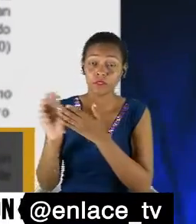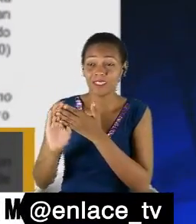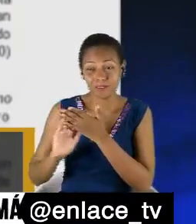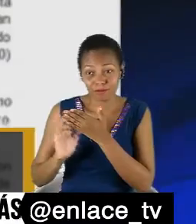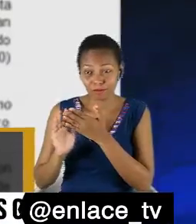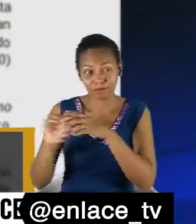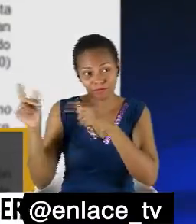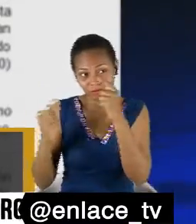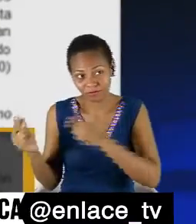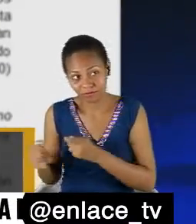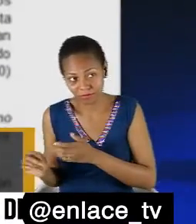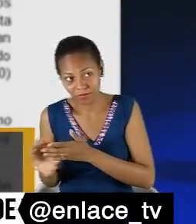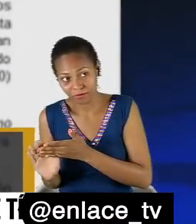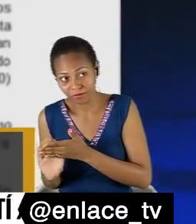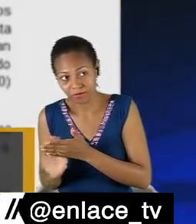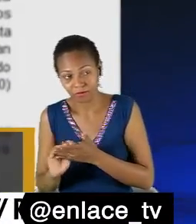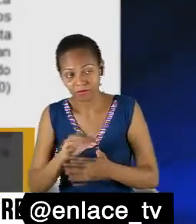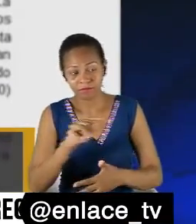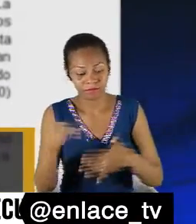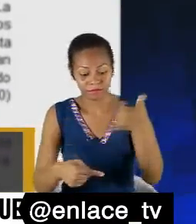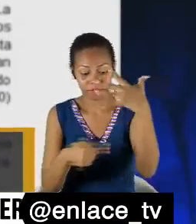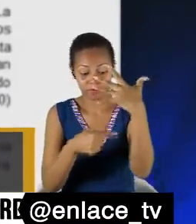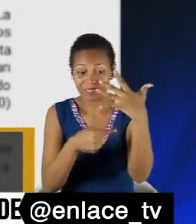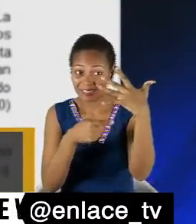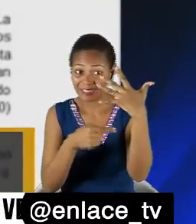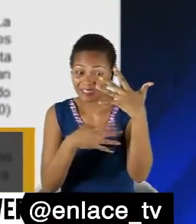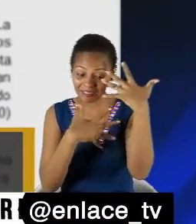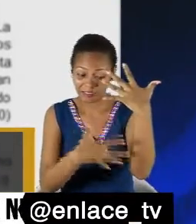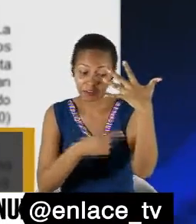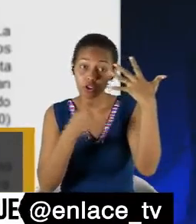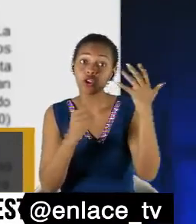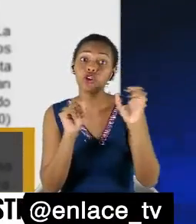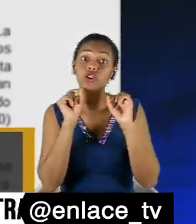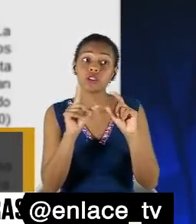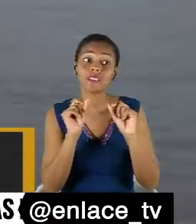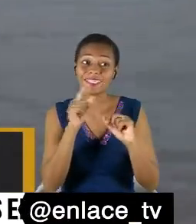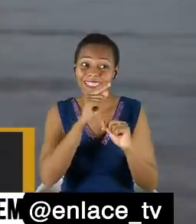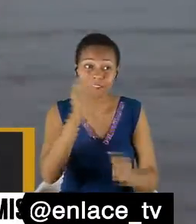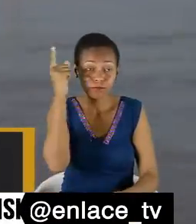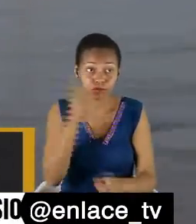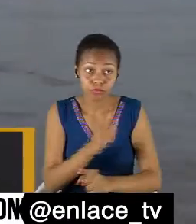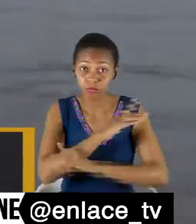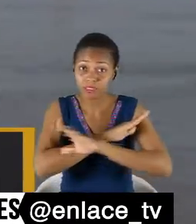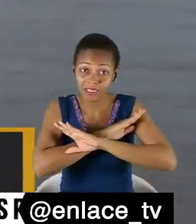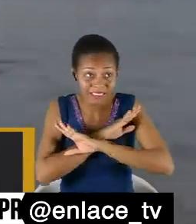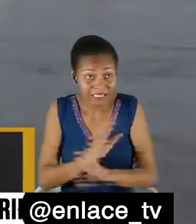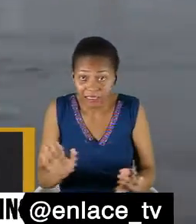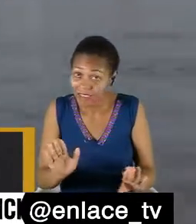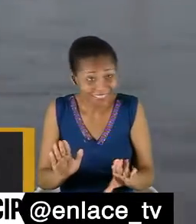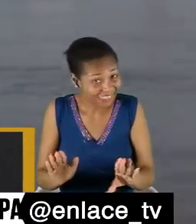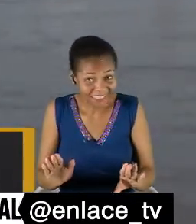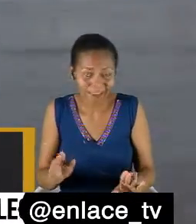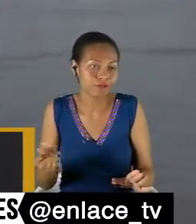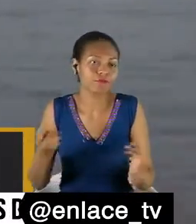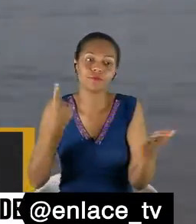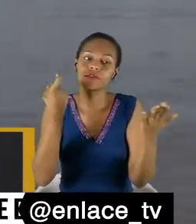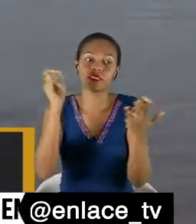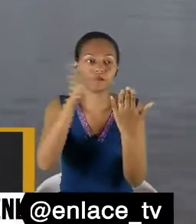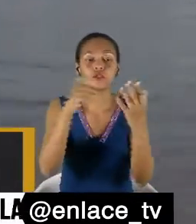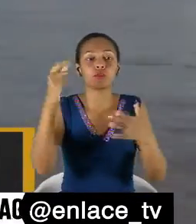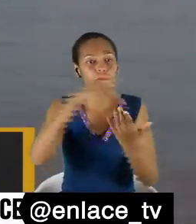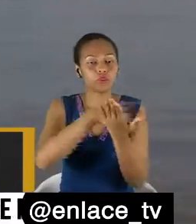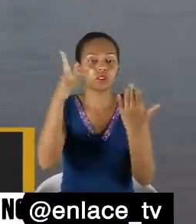al undécimo requisito, no se podrá dar inicio a la próxima etapa del millonario proyecto. Al día de hoy, el asociado ha cumplido a